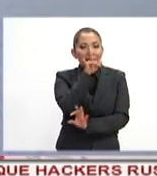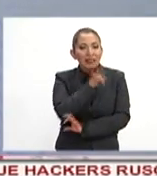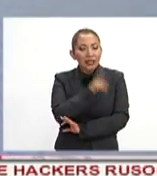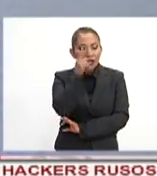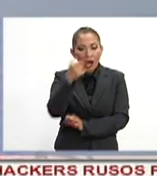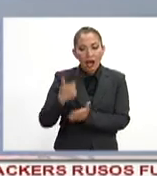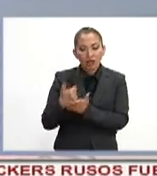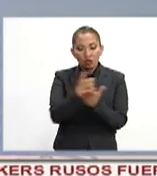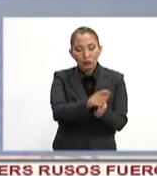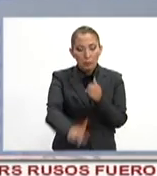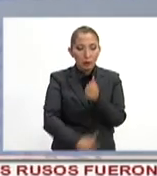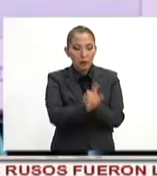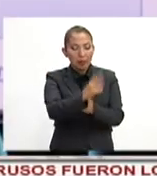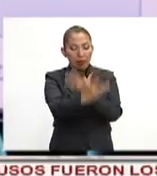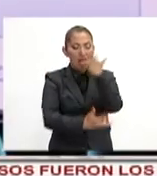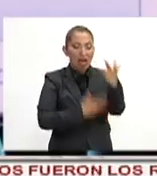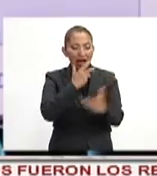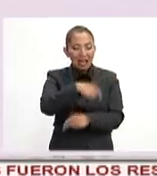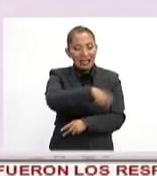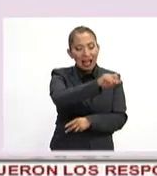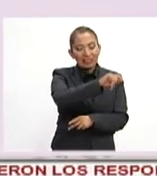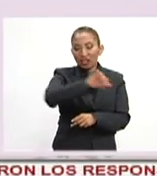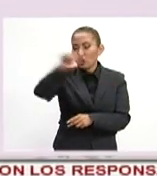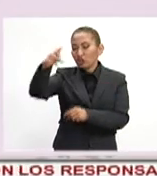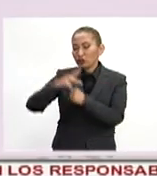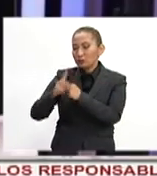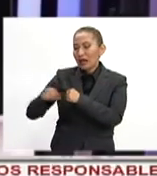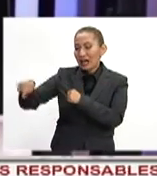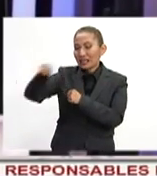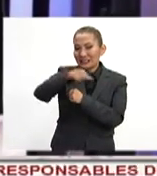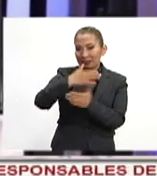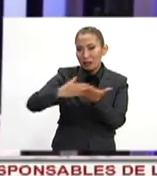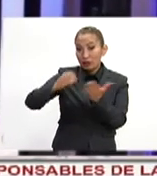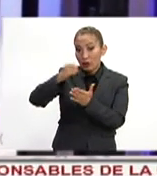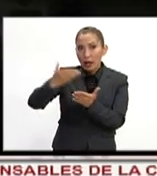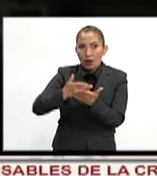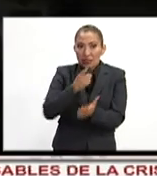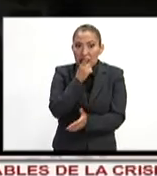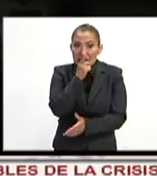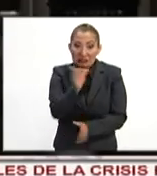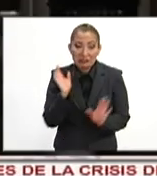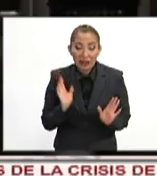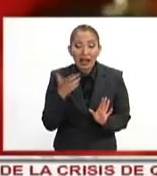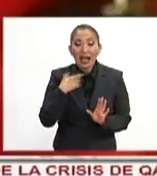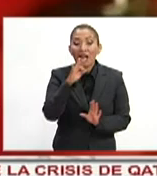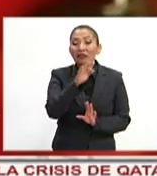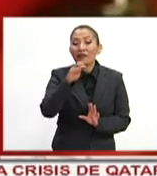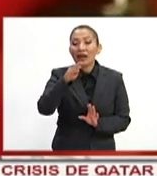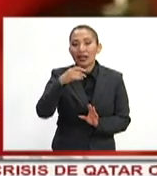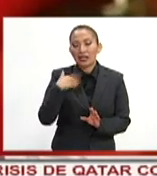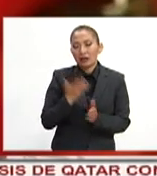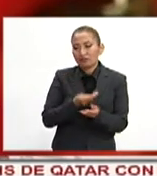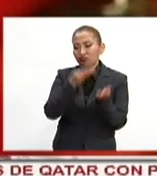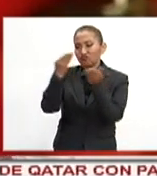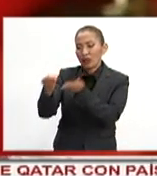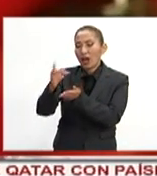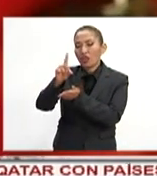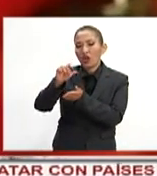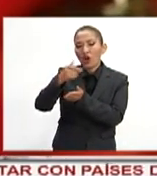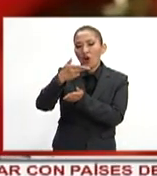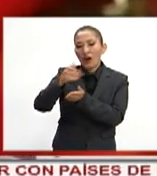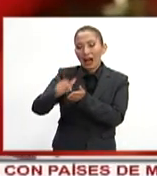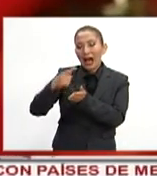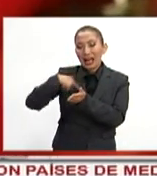que contribuyó a una crisis entre Qatar y los demás países de Medio Oriente. Ahora resulta, el FBI envió elementos a Doha, la